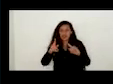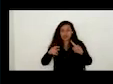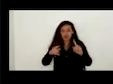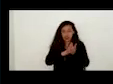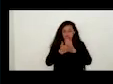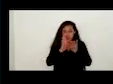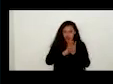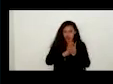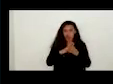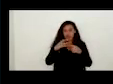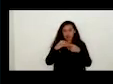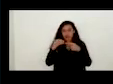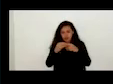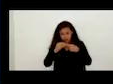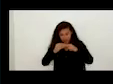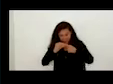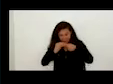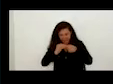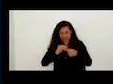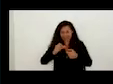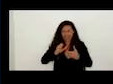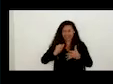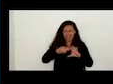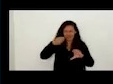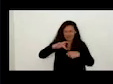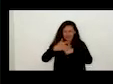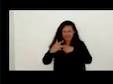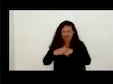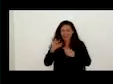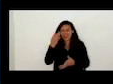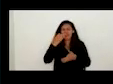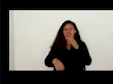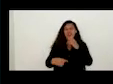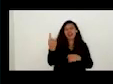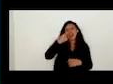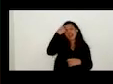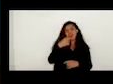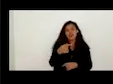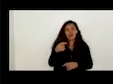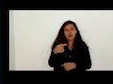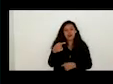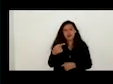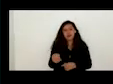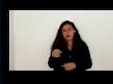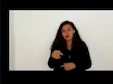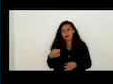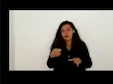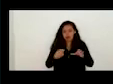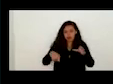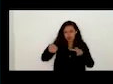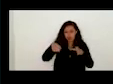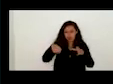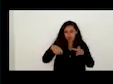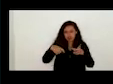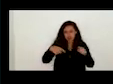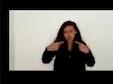son mi carbohidrato. El queso y la crema estaría aquí en la proteína. ¿Qué le faltaría a esas enfrijoladas para que guardaran esa proporción